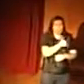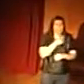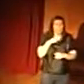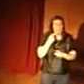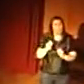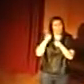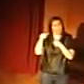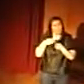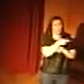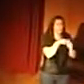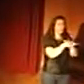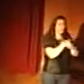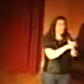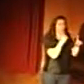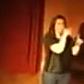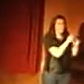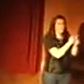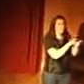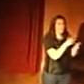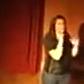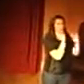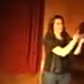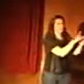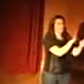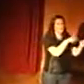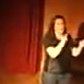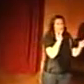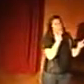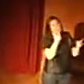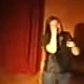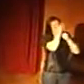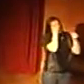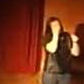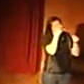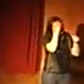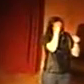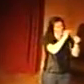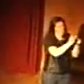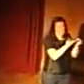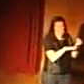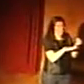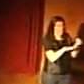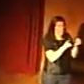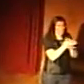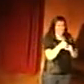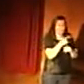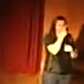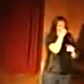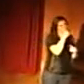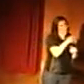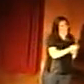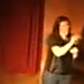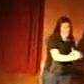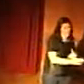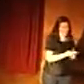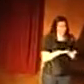un un género que tenía poca participación intelectual por parte del artista no es lo mismo no podía ser considerada de la misma manera